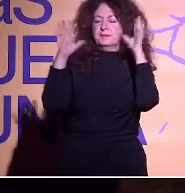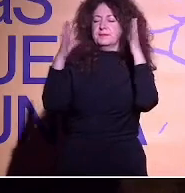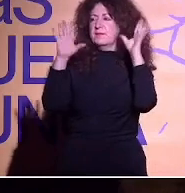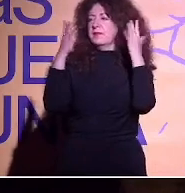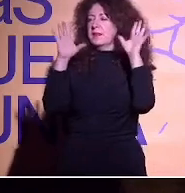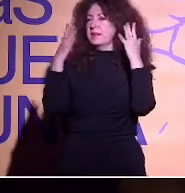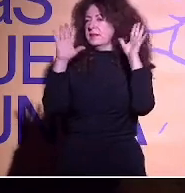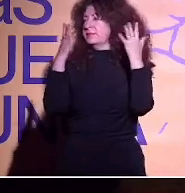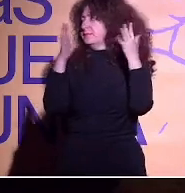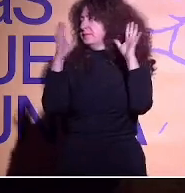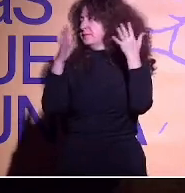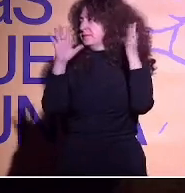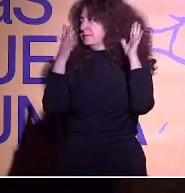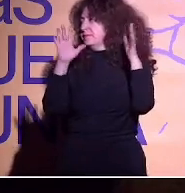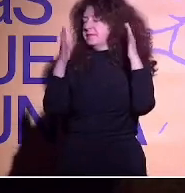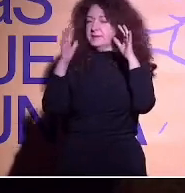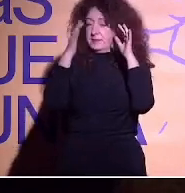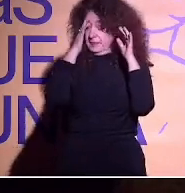pendientes